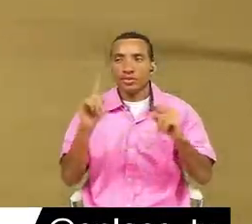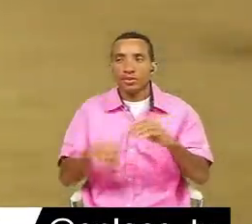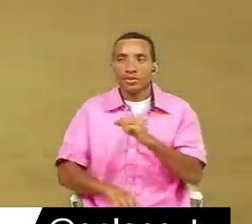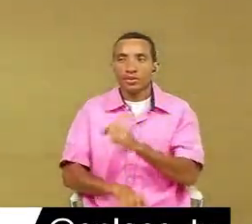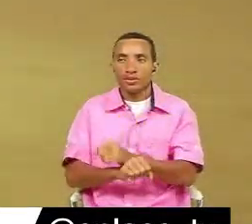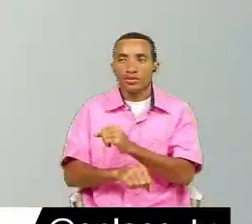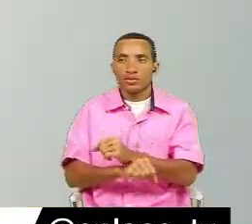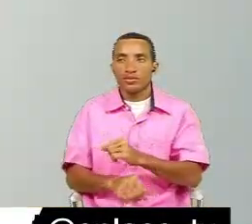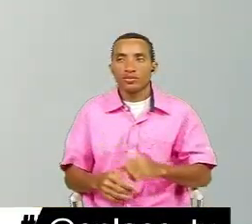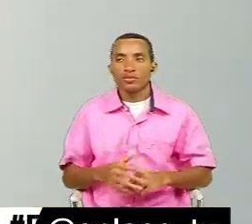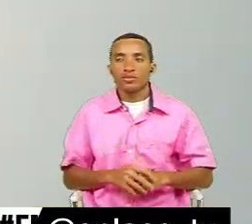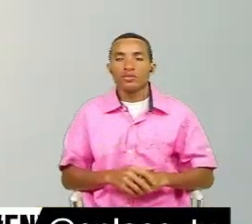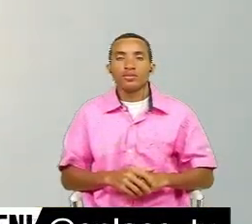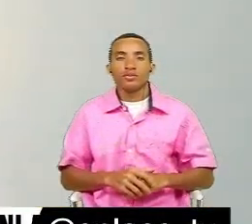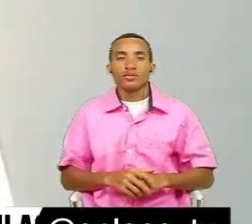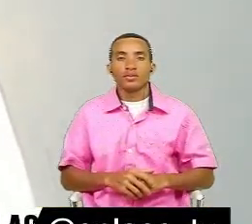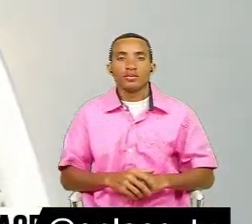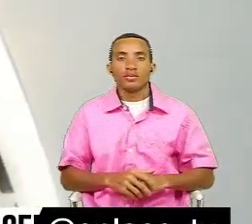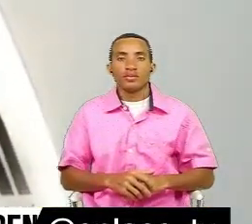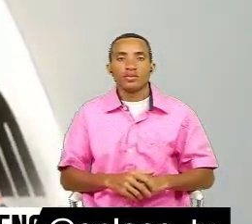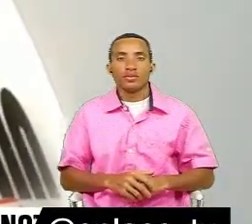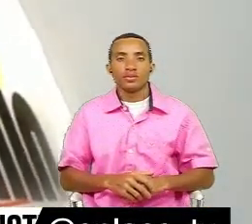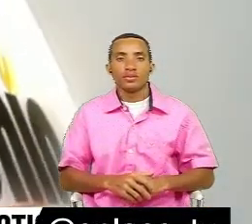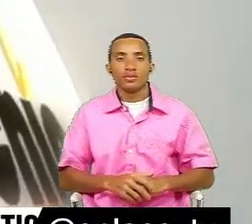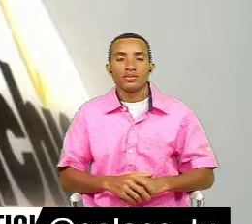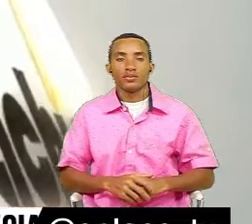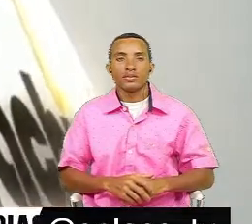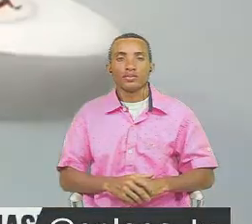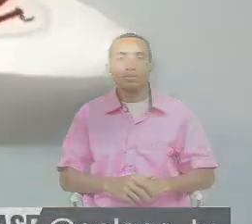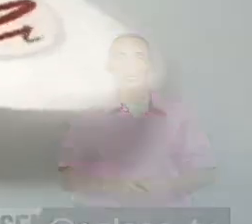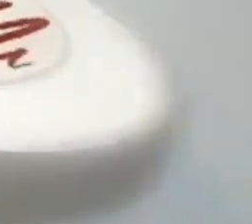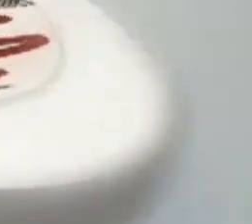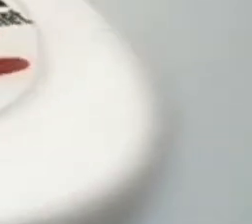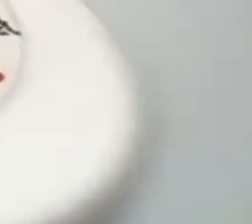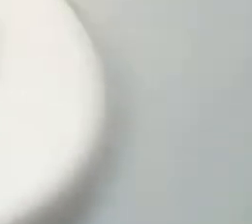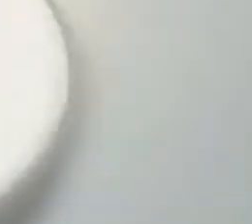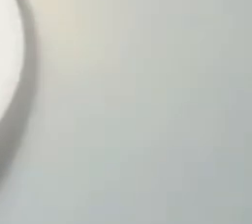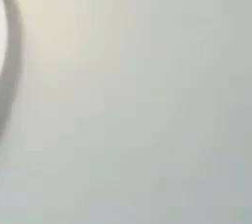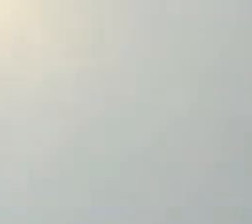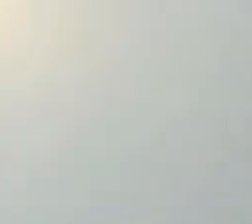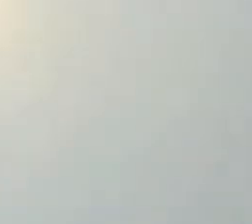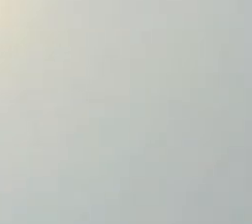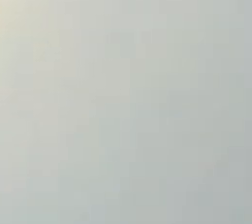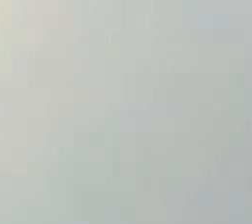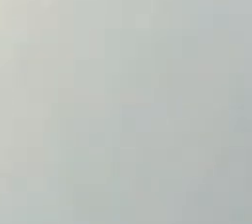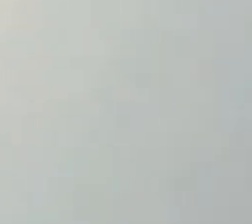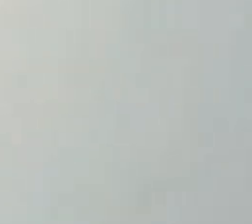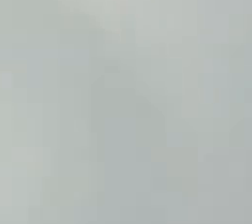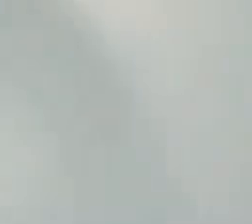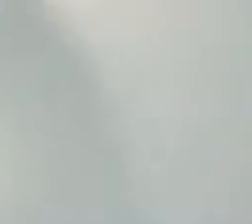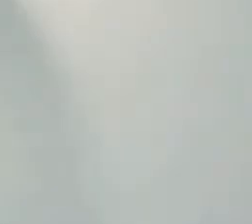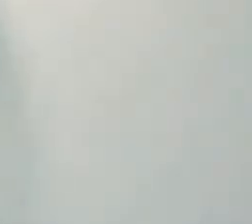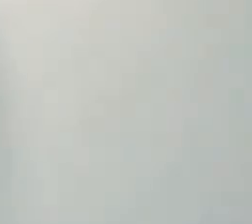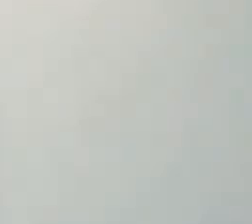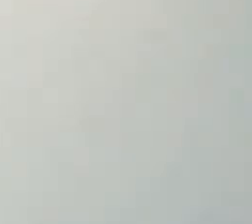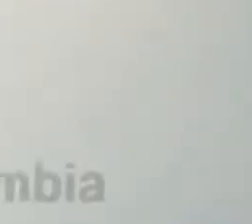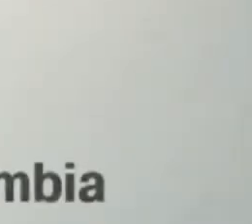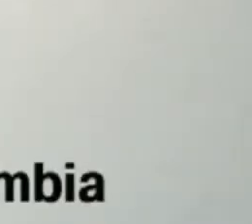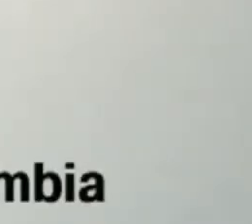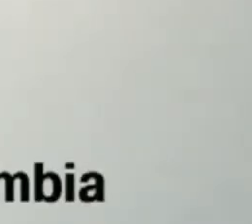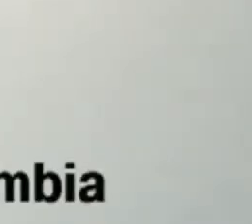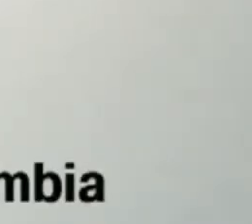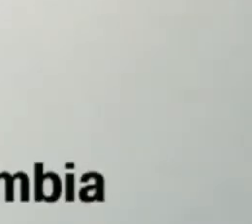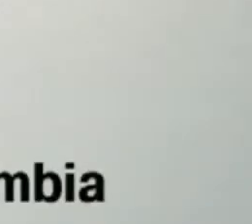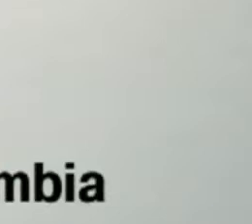local. Hasta aquí los deportes, con el patrocinio de Restaurante El Machín Gourmet, ahora en su nueva sede en el